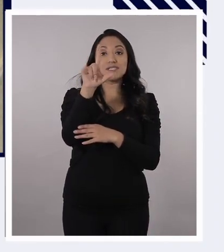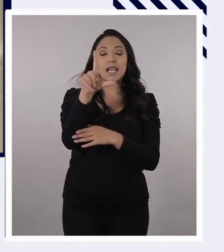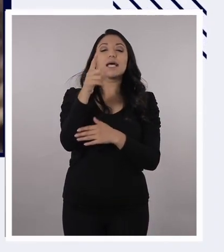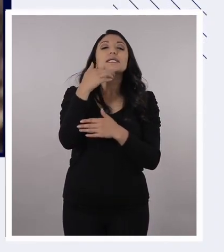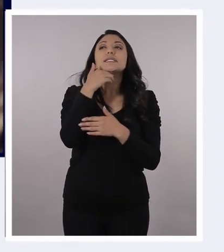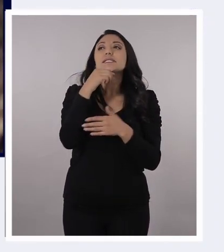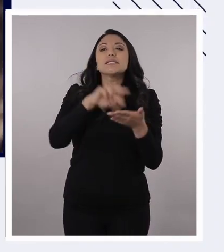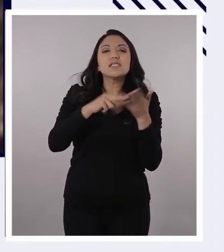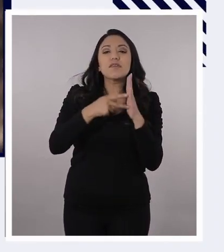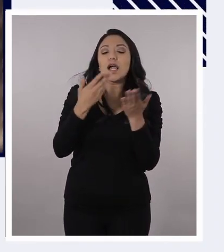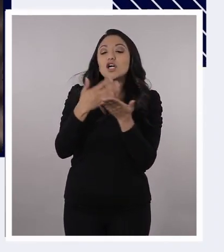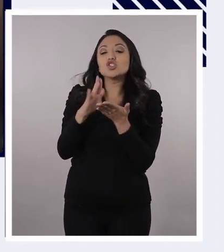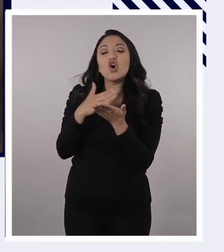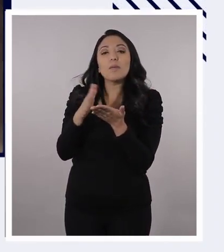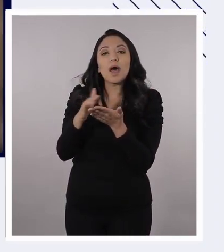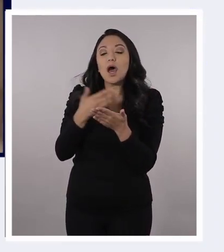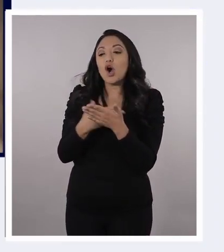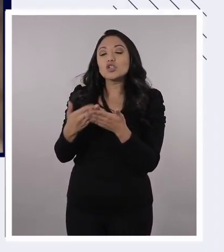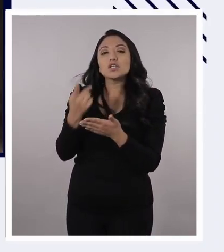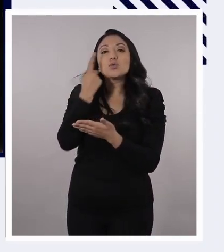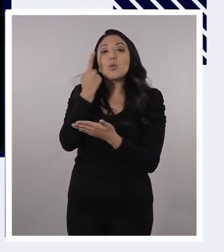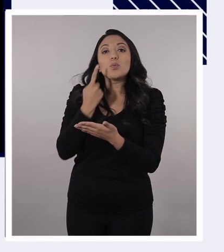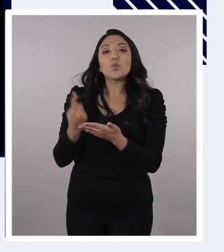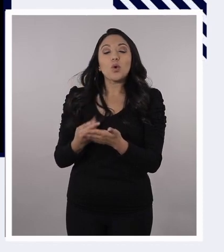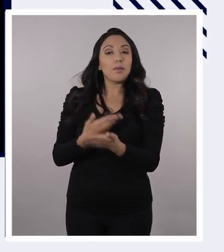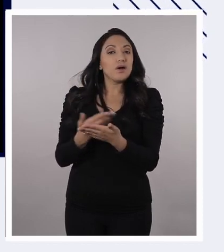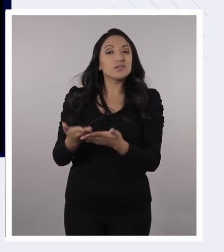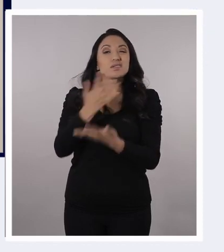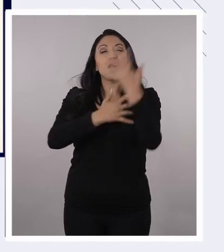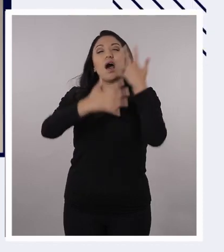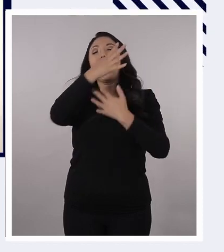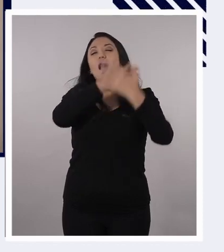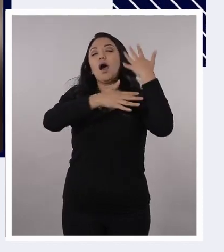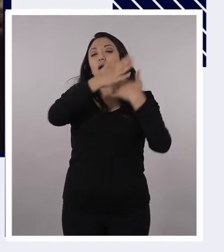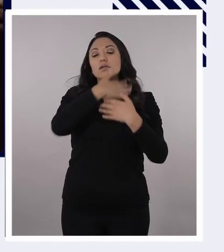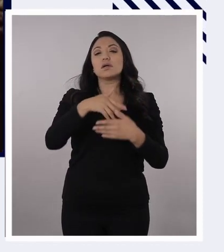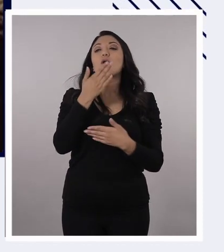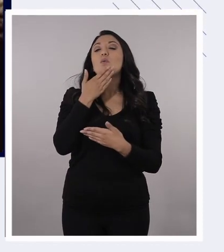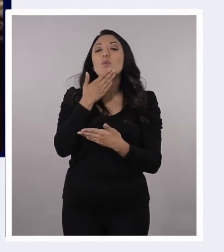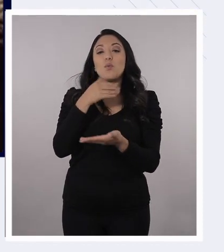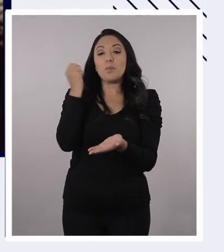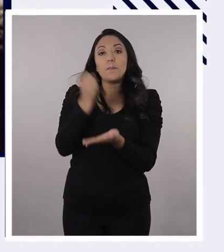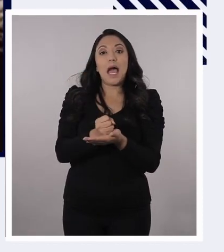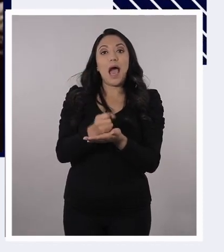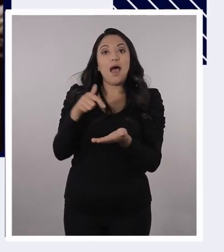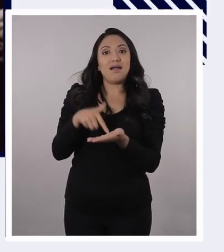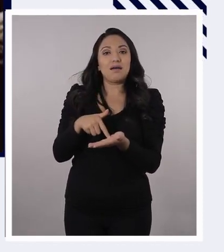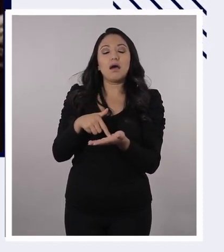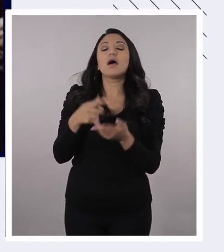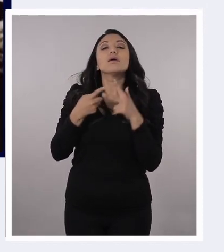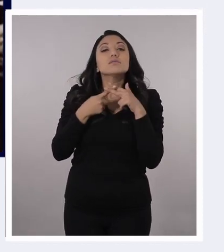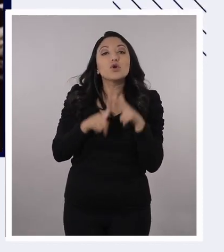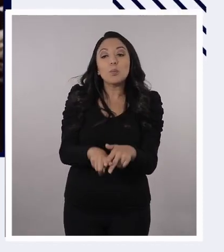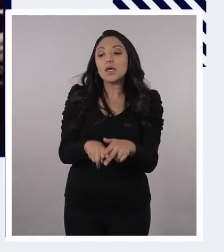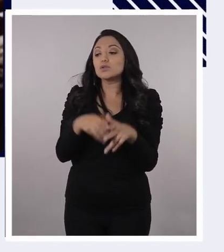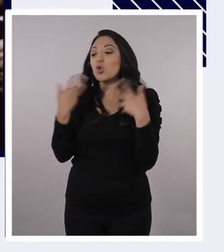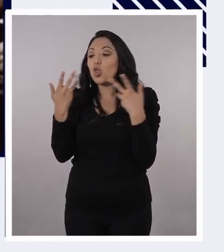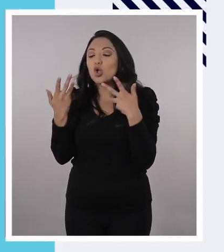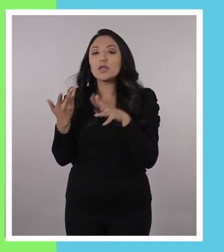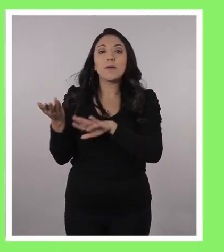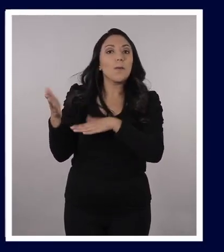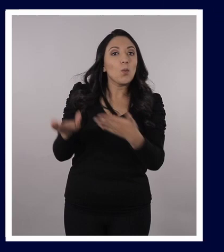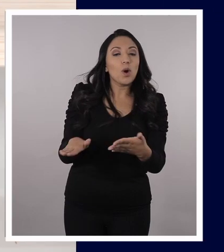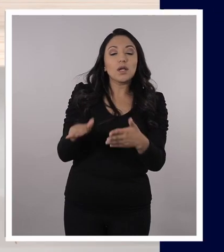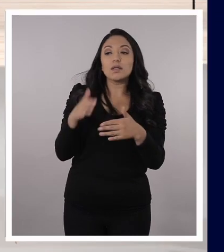vivieron años atrás y son evidencia de la actividad de organismos del pasado. El registro fósil permite saber el origen y la extinción de los seres